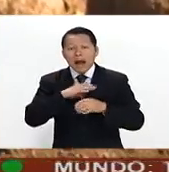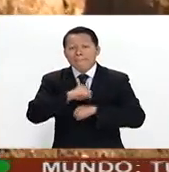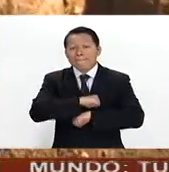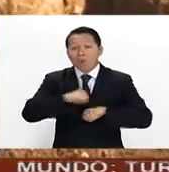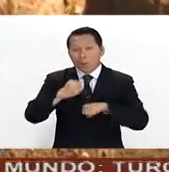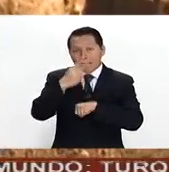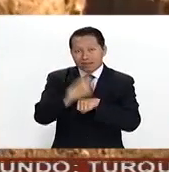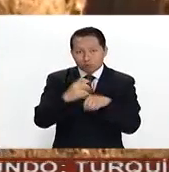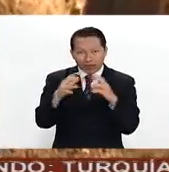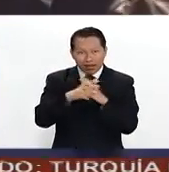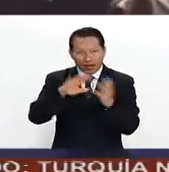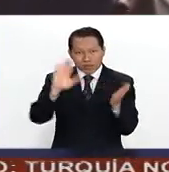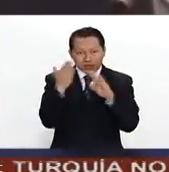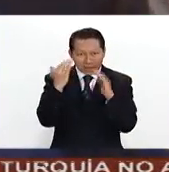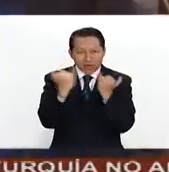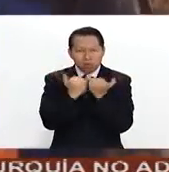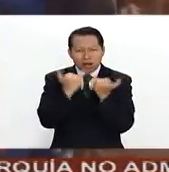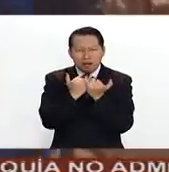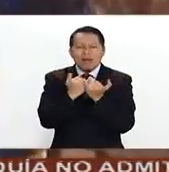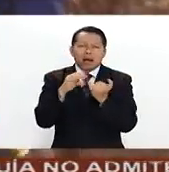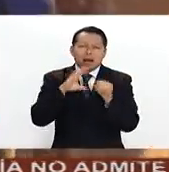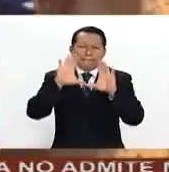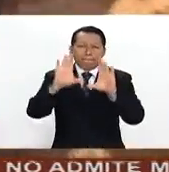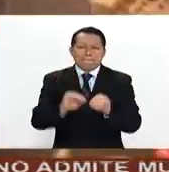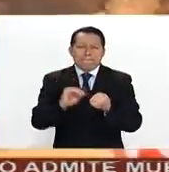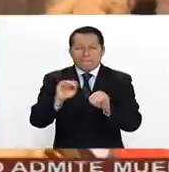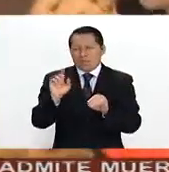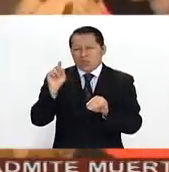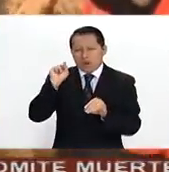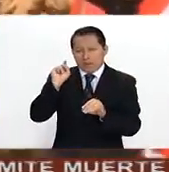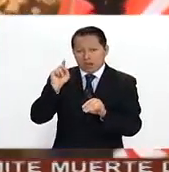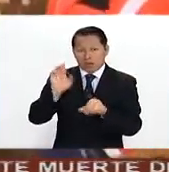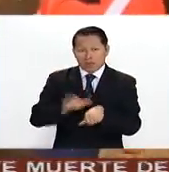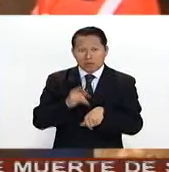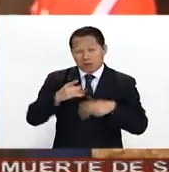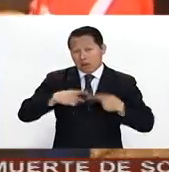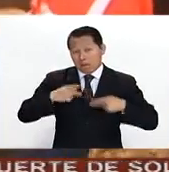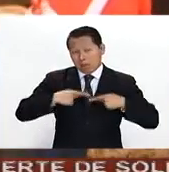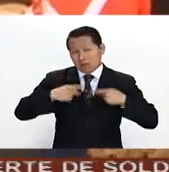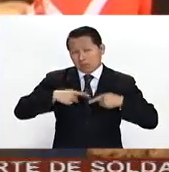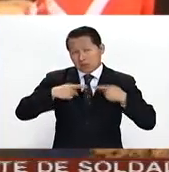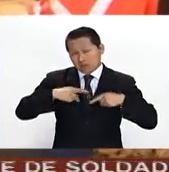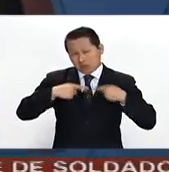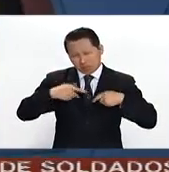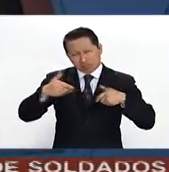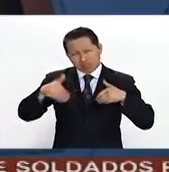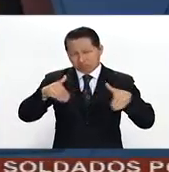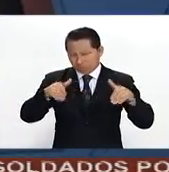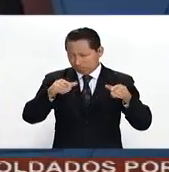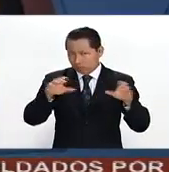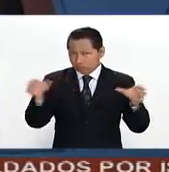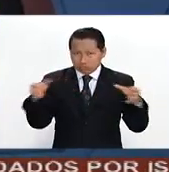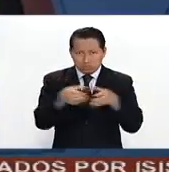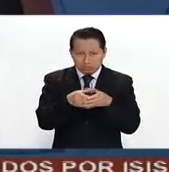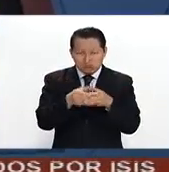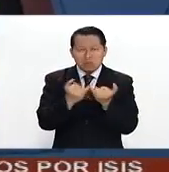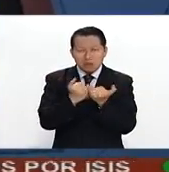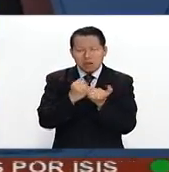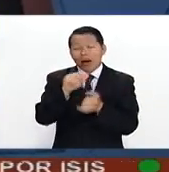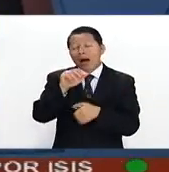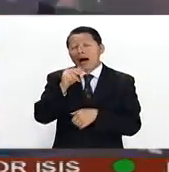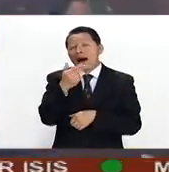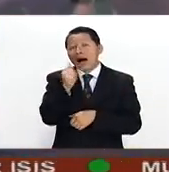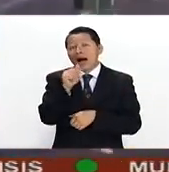Guerra Mundial pudiera ser desactivada este domingo en la mayor evacuación de esta naturaleza en la historia. Las autoridades de